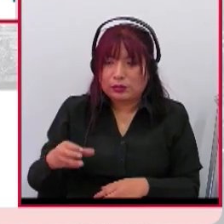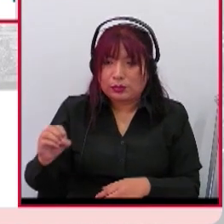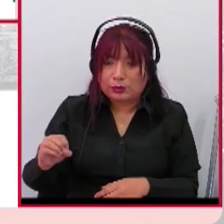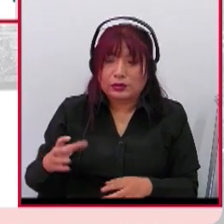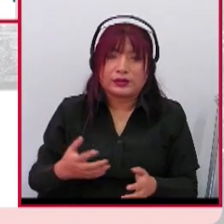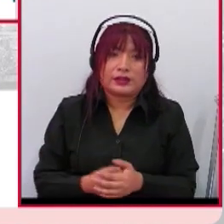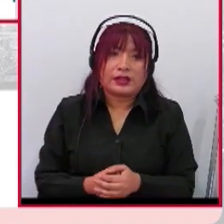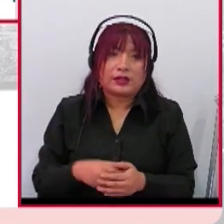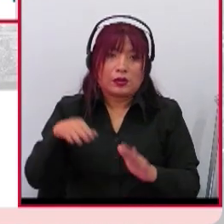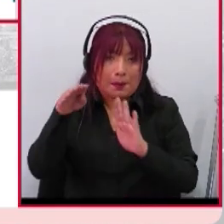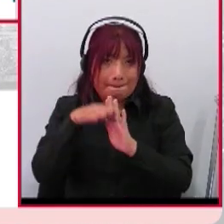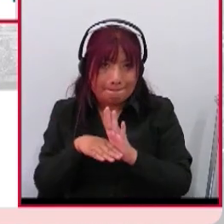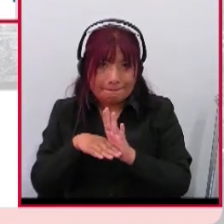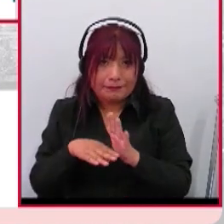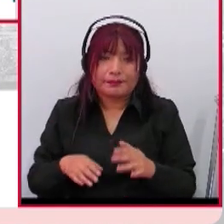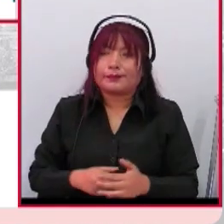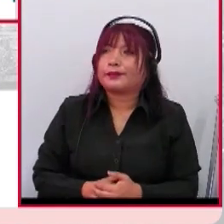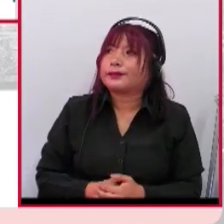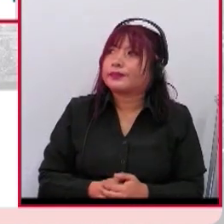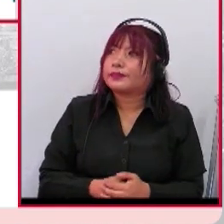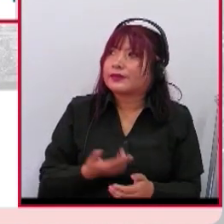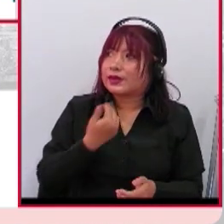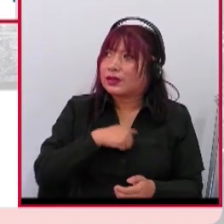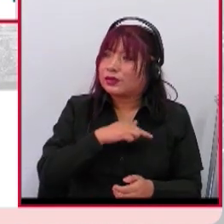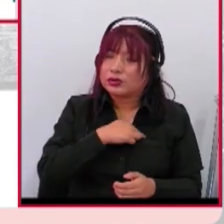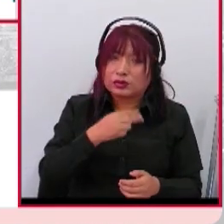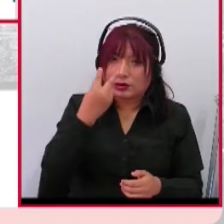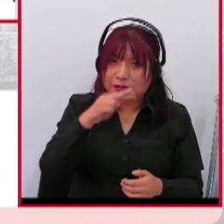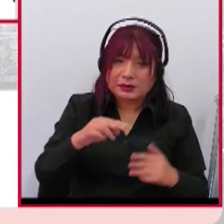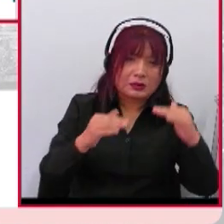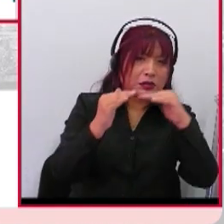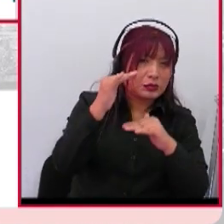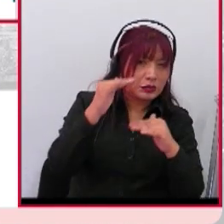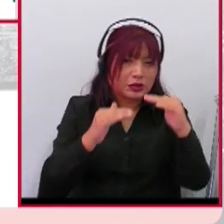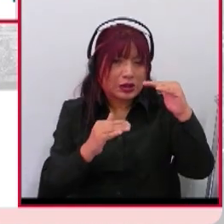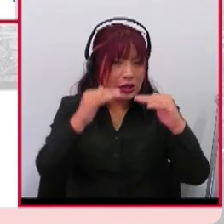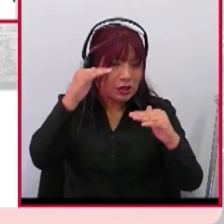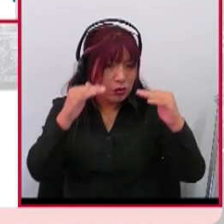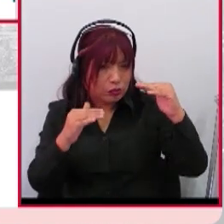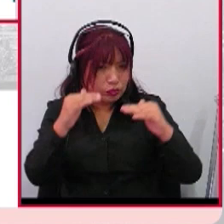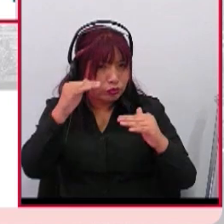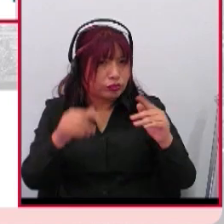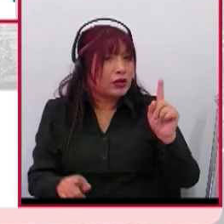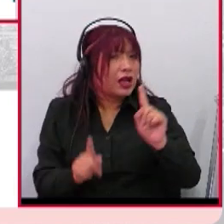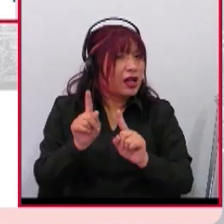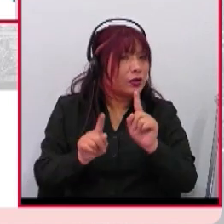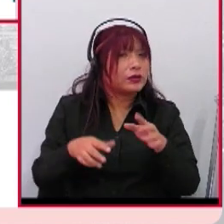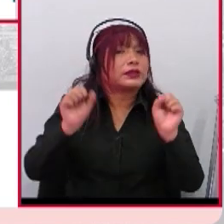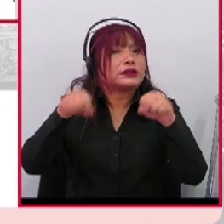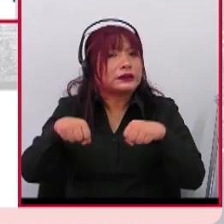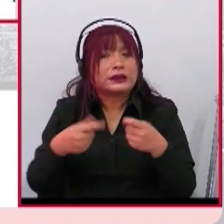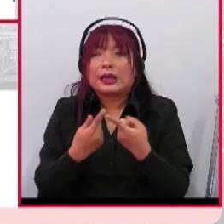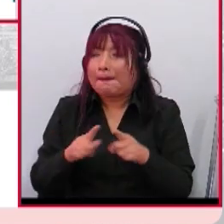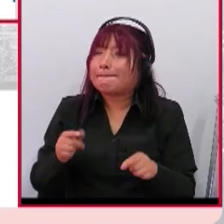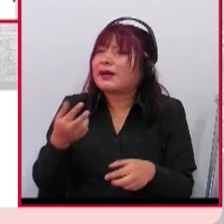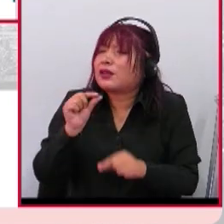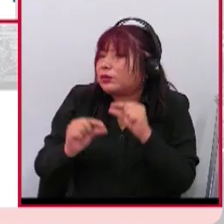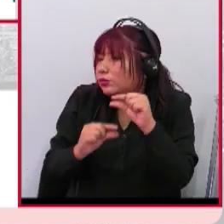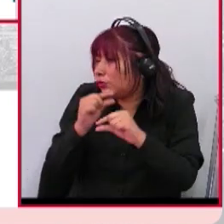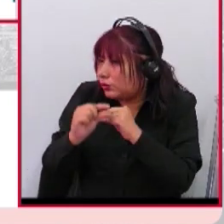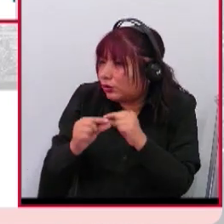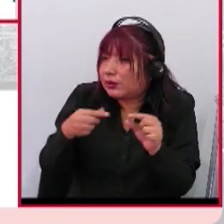inestabilidades, pero poco a poco fuimos adecuando la planta, ganando la experiencia y alcanzando